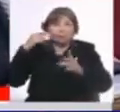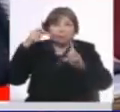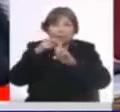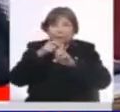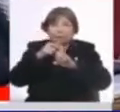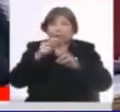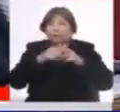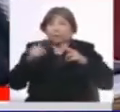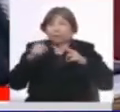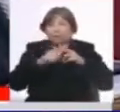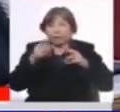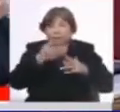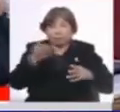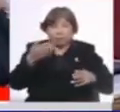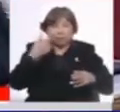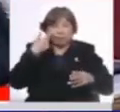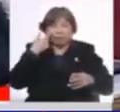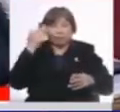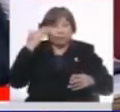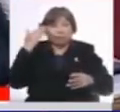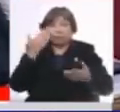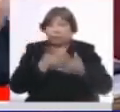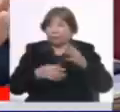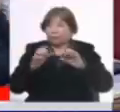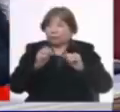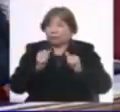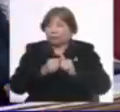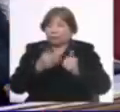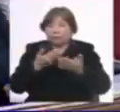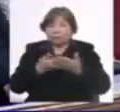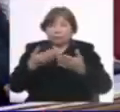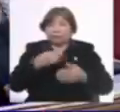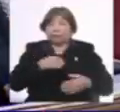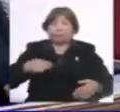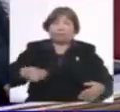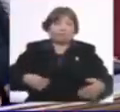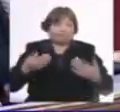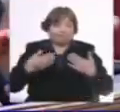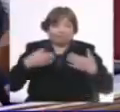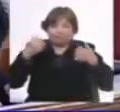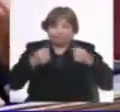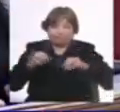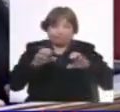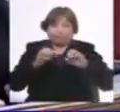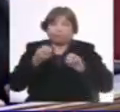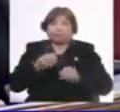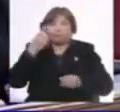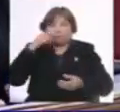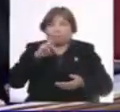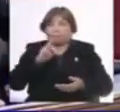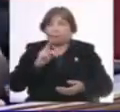capturar a los prófugos? ¿Usted conoce con qué cosa está haciendo? Porque se supone que el ministro tiene que tomar acciones por